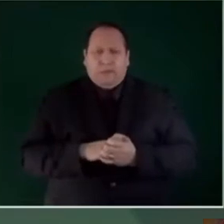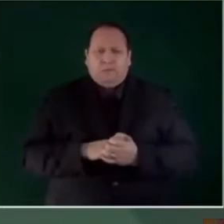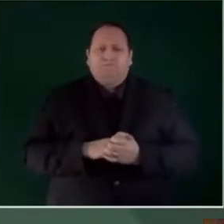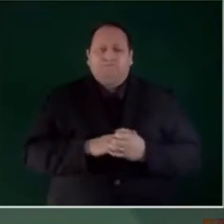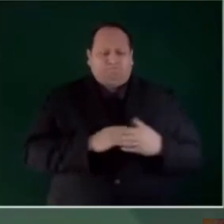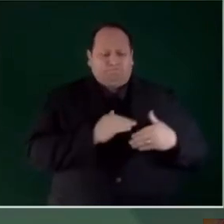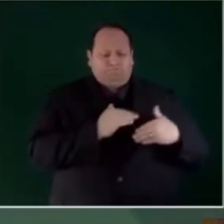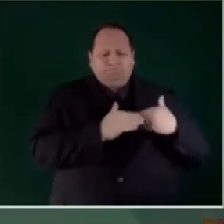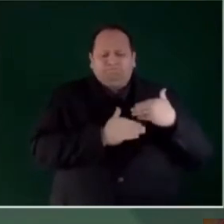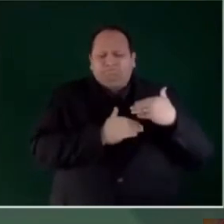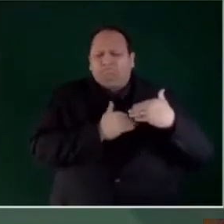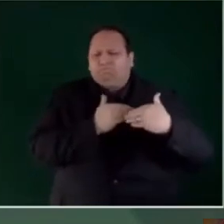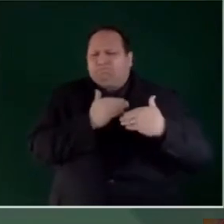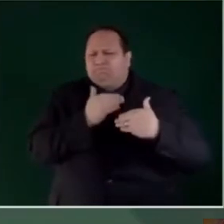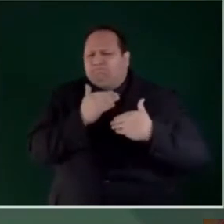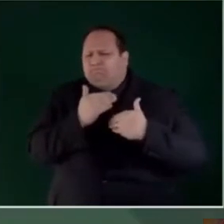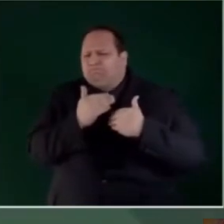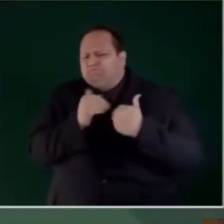consolidando.